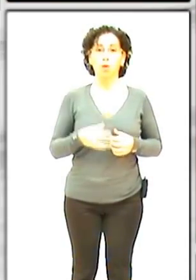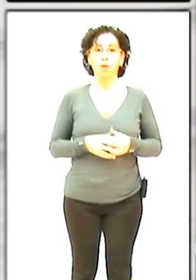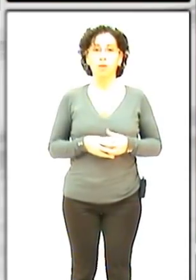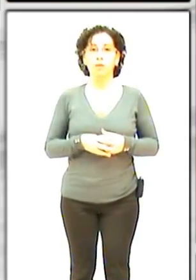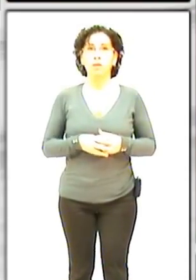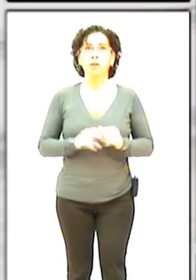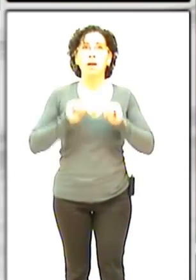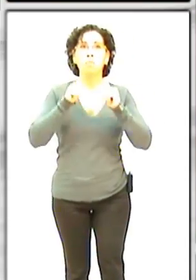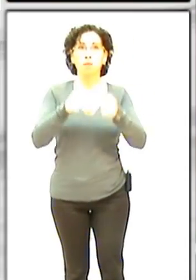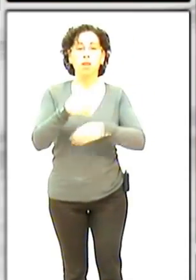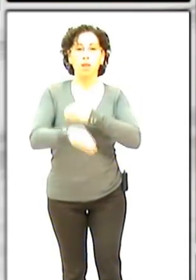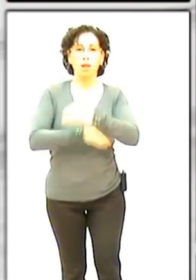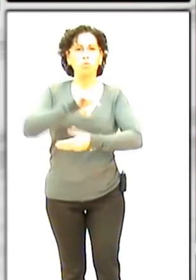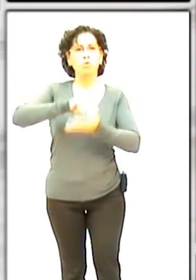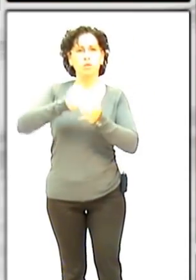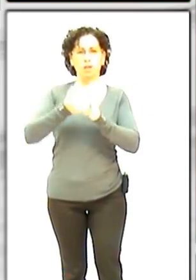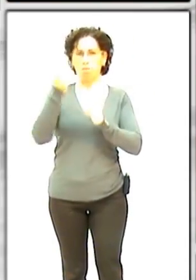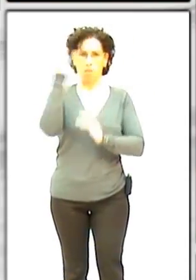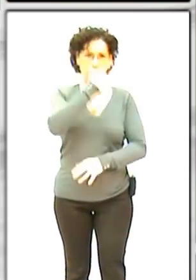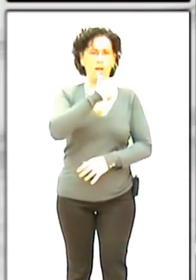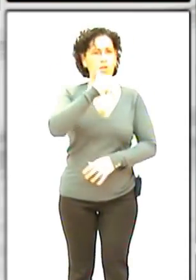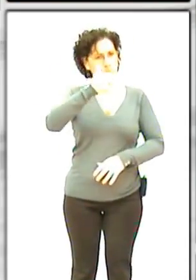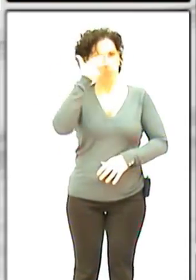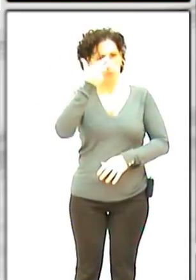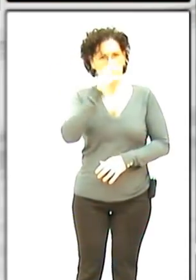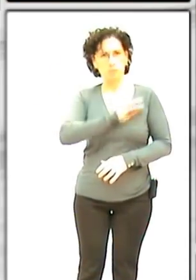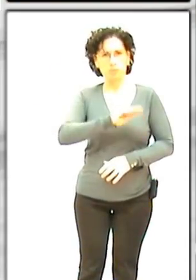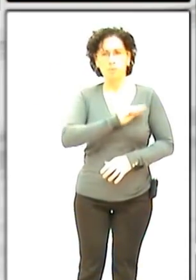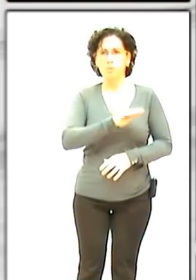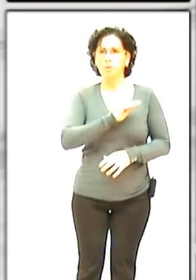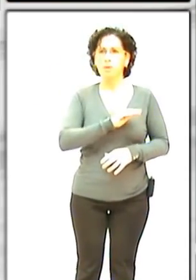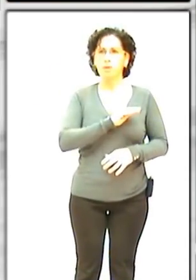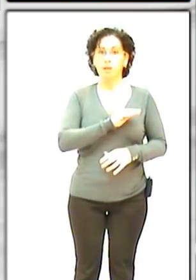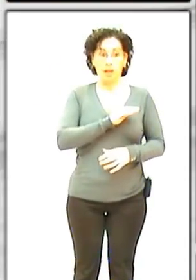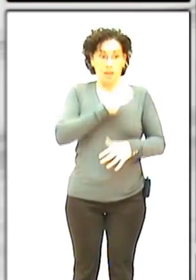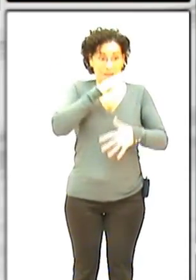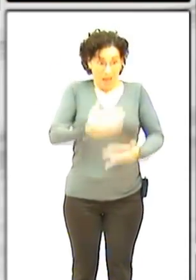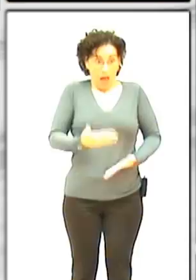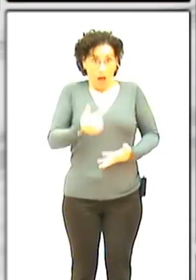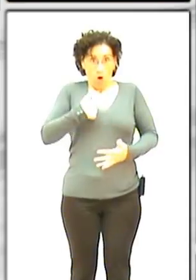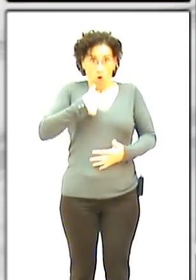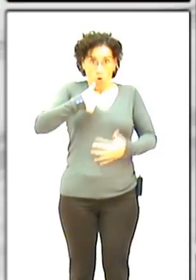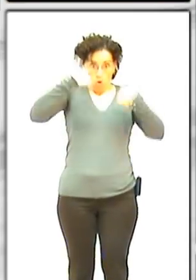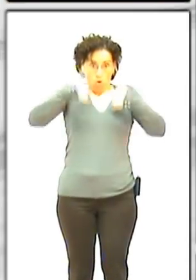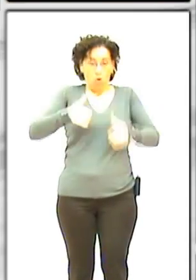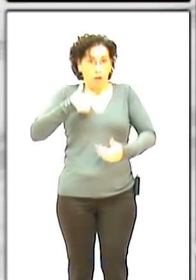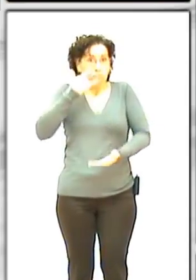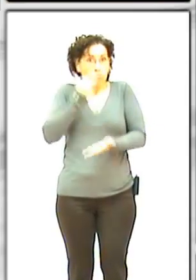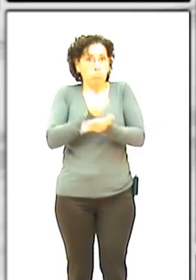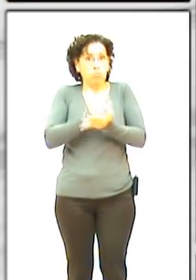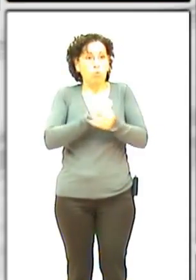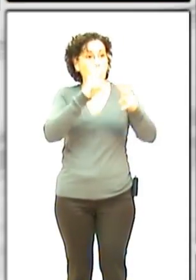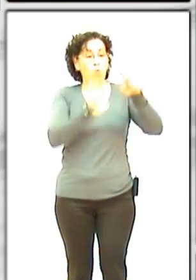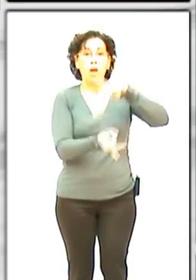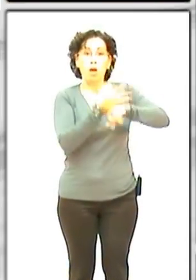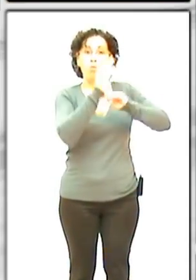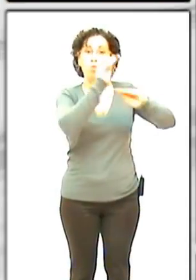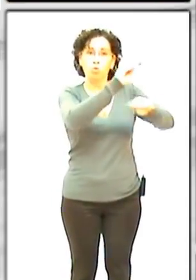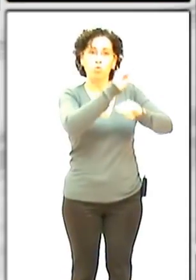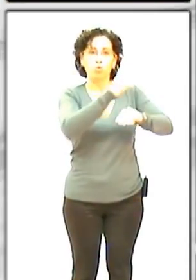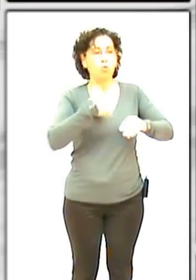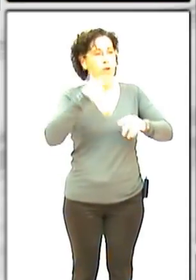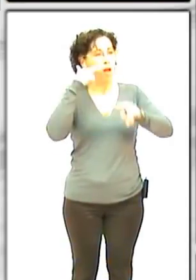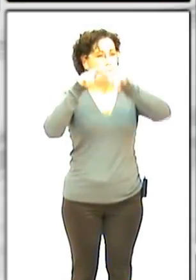un sistema americano que es muy interesante. De hecho, ahora estoy testando yo personalmente su nueva aplicación para un